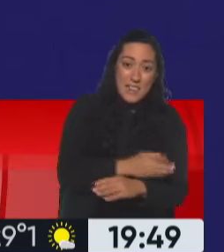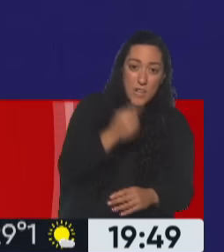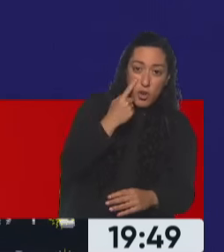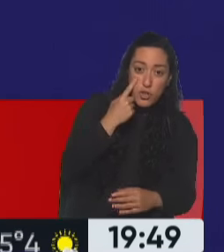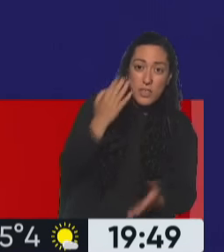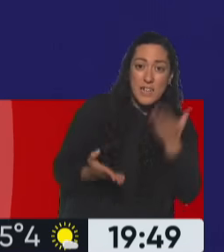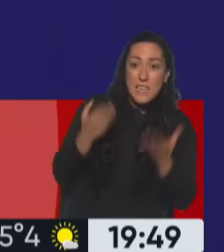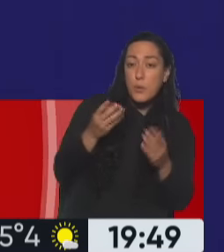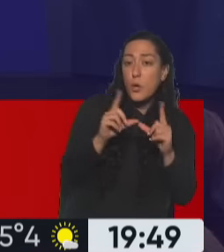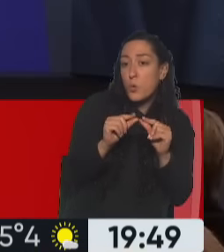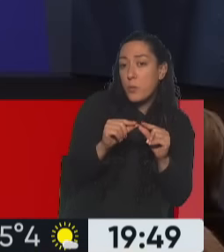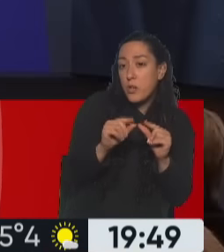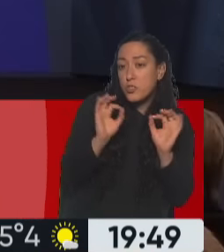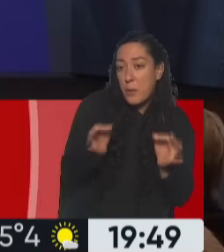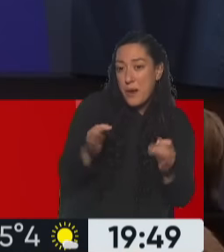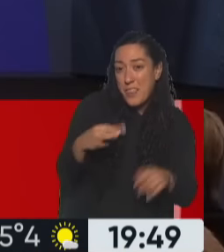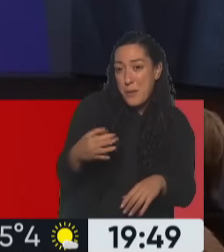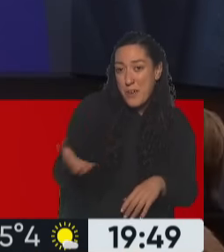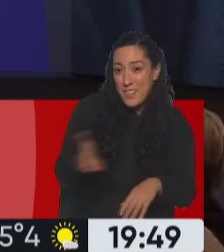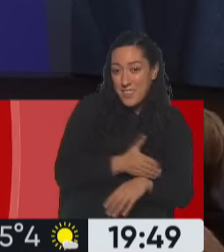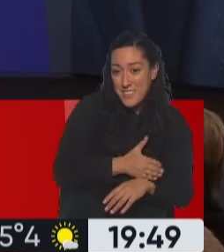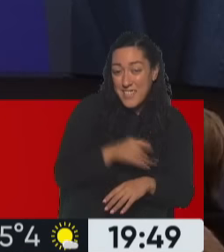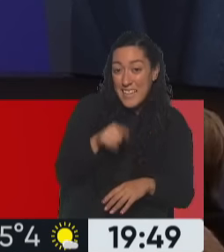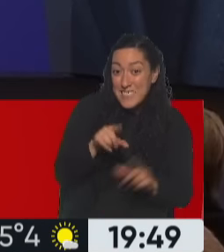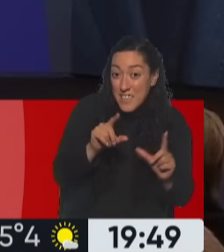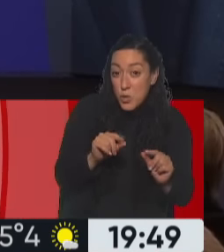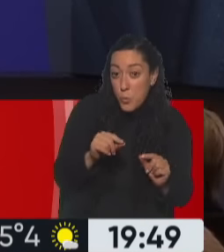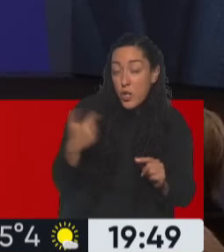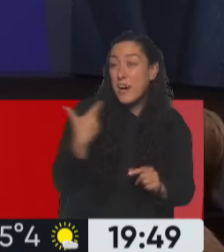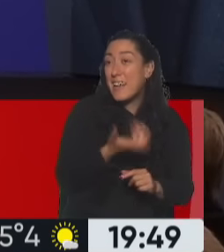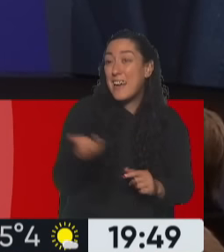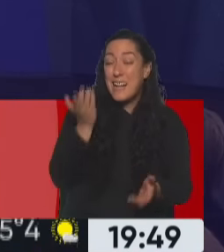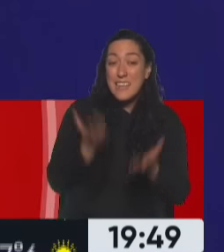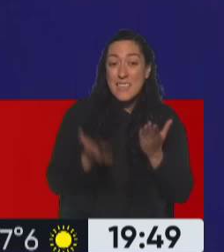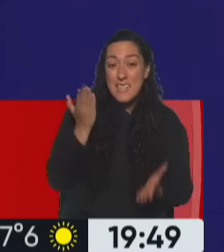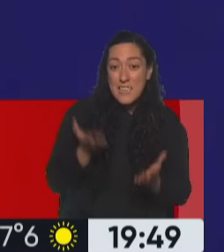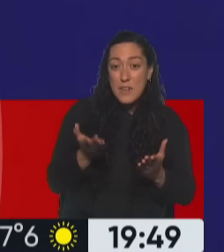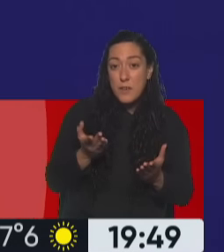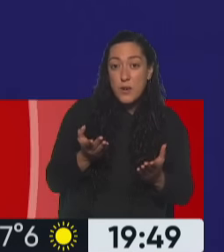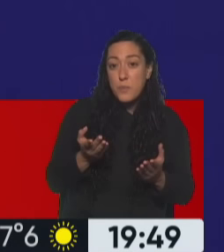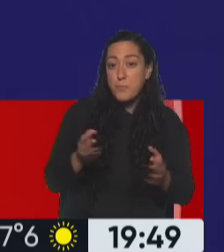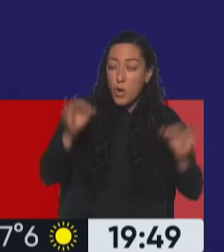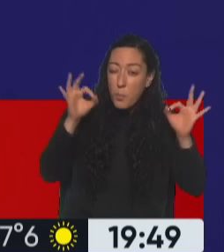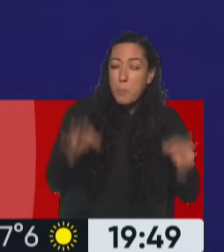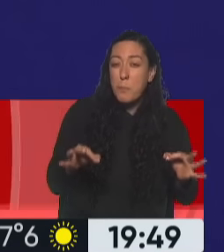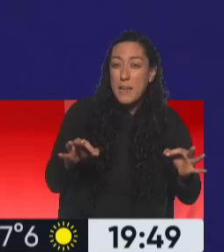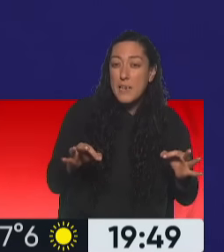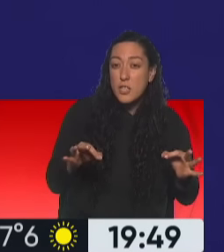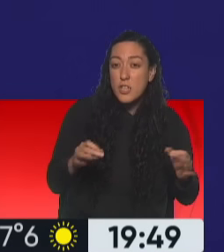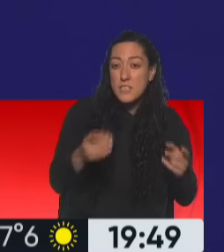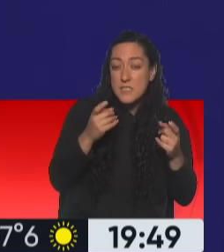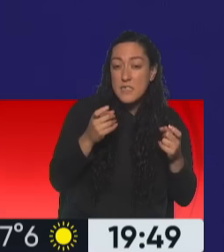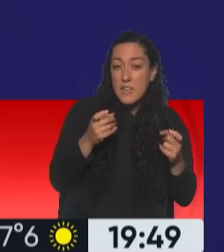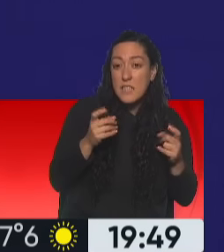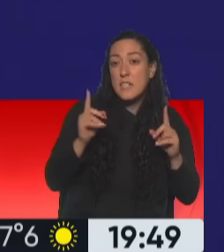de equilibrio. Y para conocer el valor de equilibrio, no solo, digamos, en equilibrio general tienen que conocer todo el vector. Y para conocer todo el vector tienen